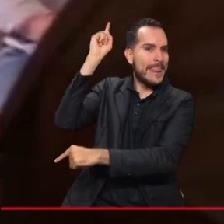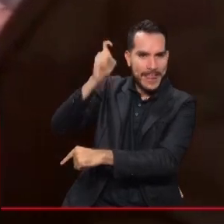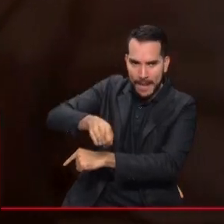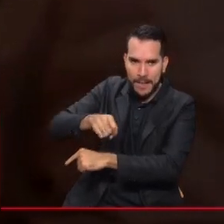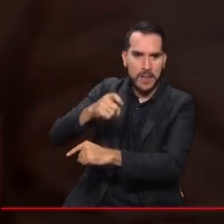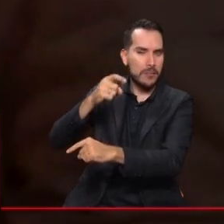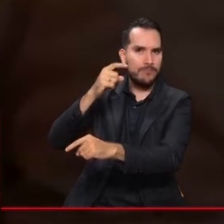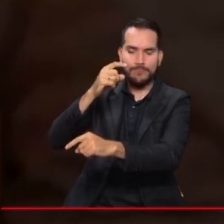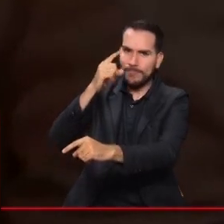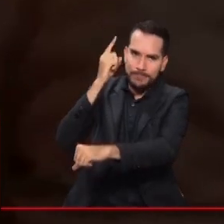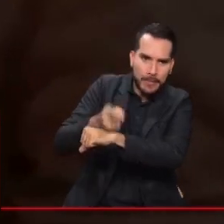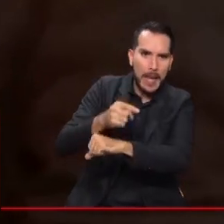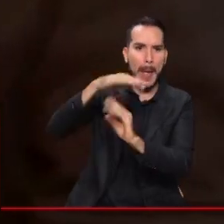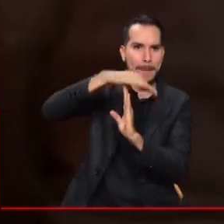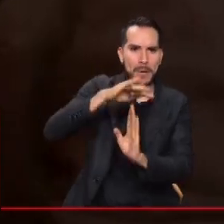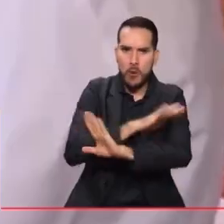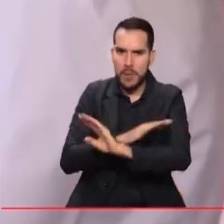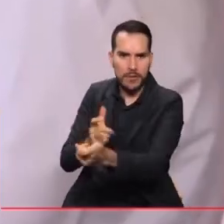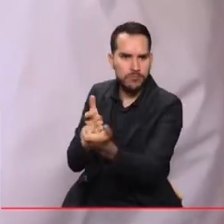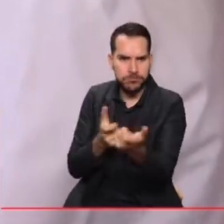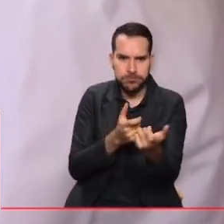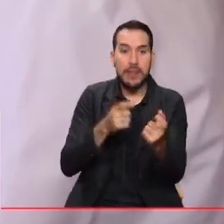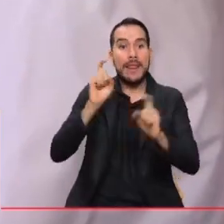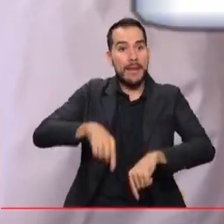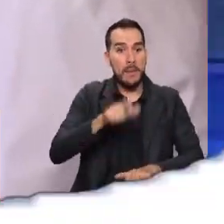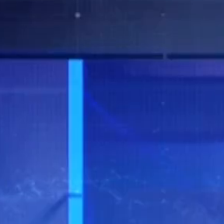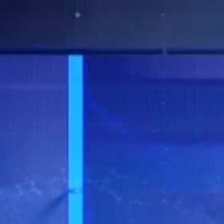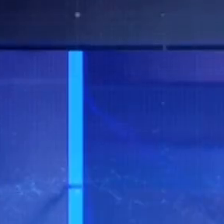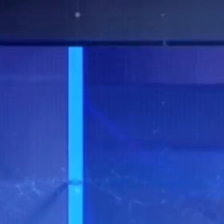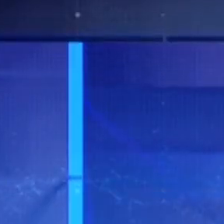fuerza pública para proteger a la población.